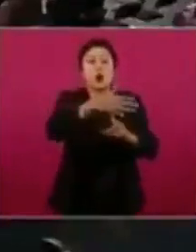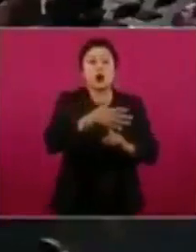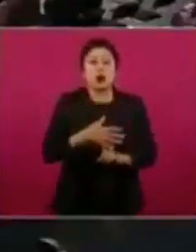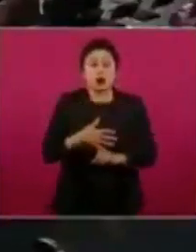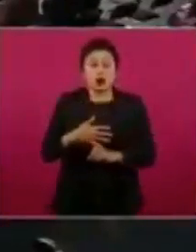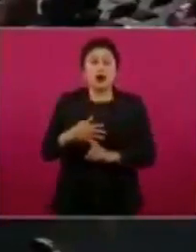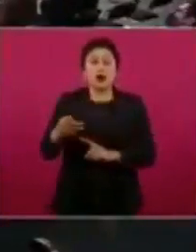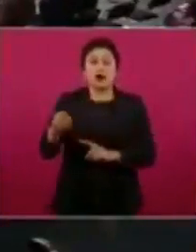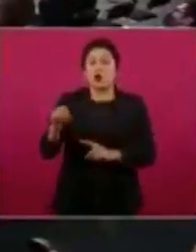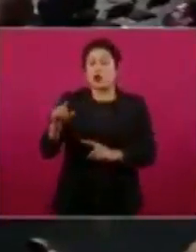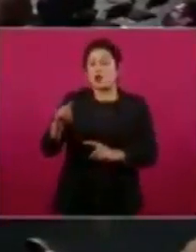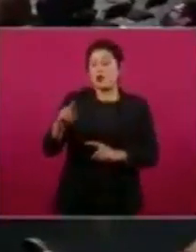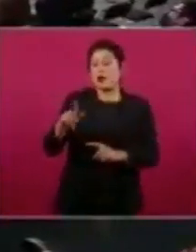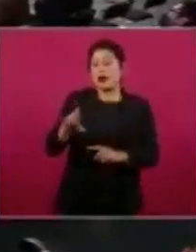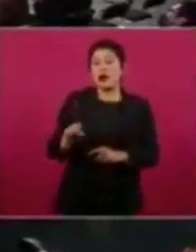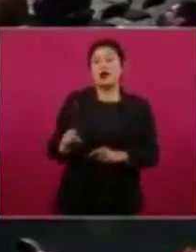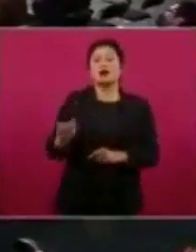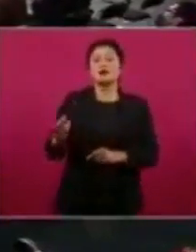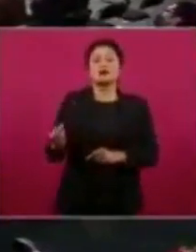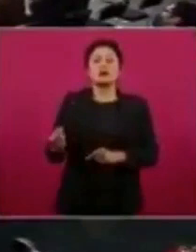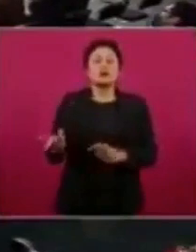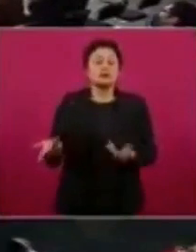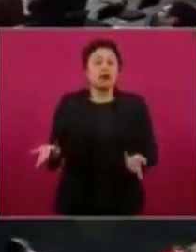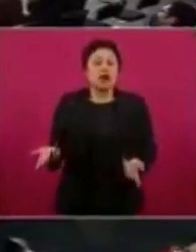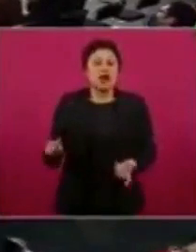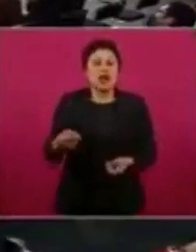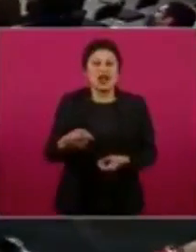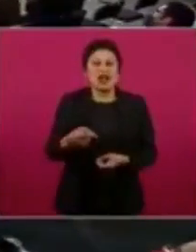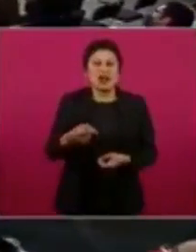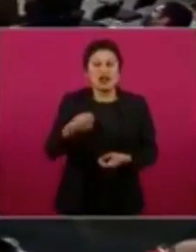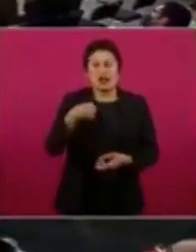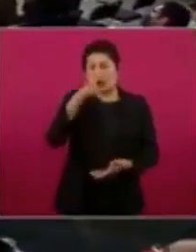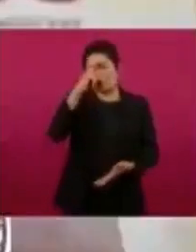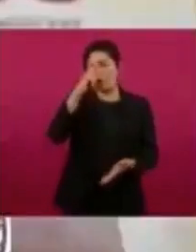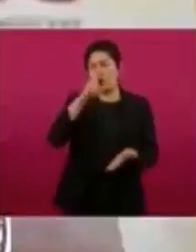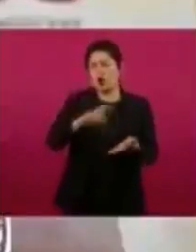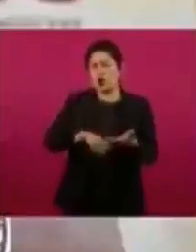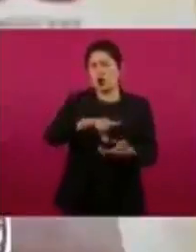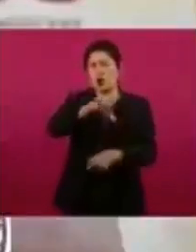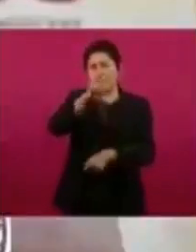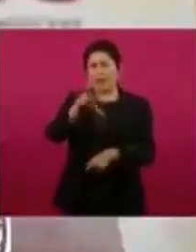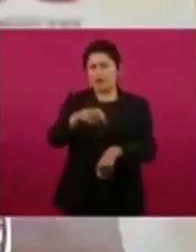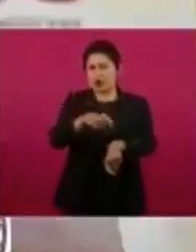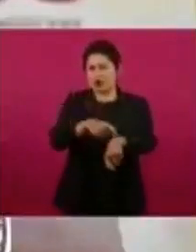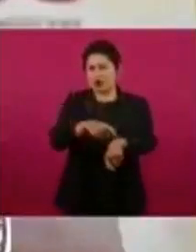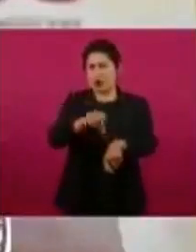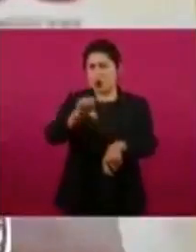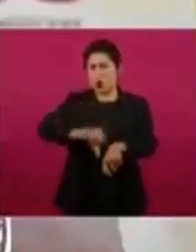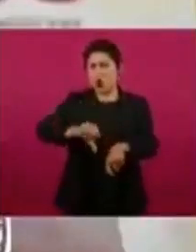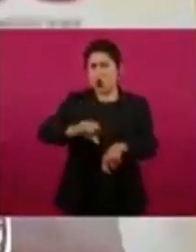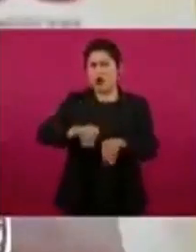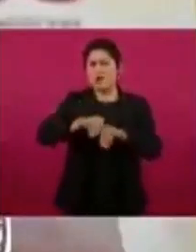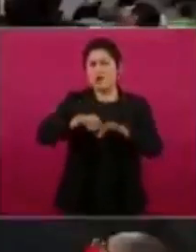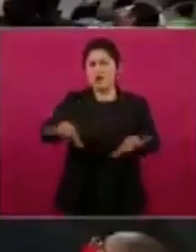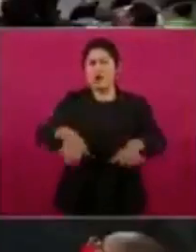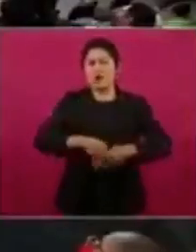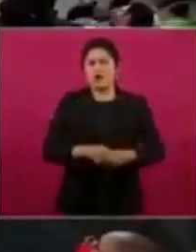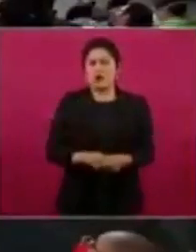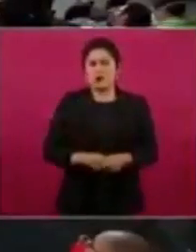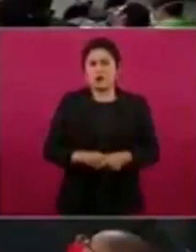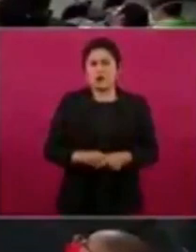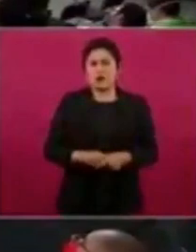el almirante. Yo creo que más tarde van a informar sobre este asunto.